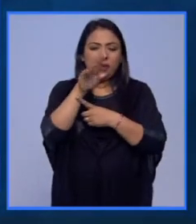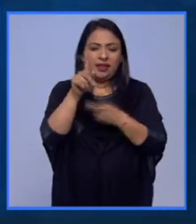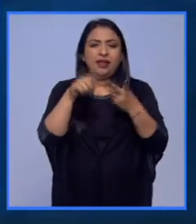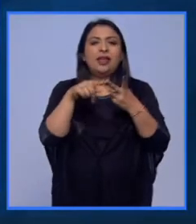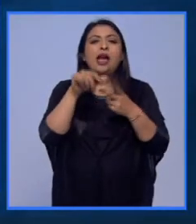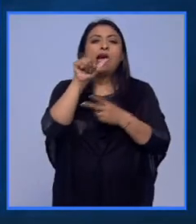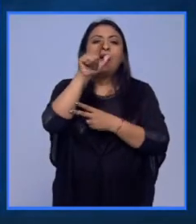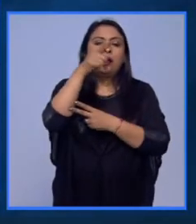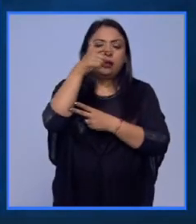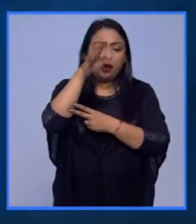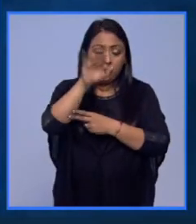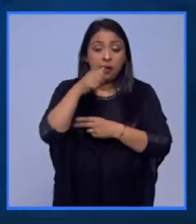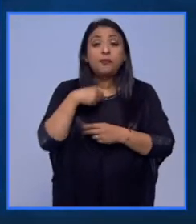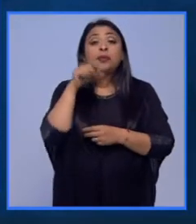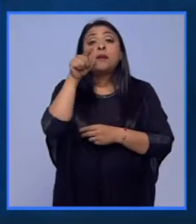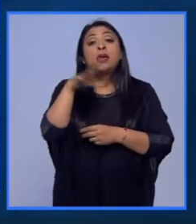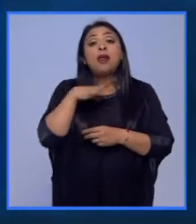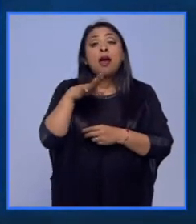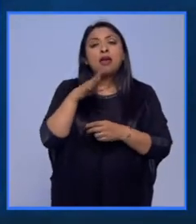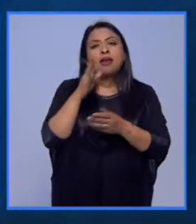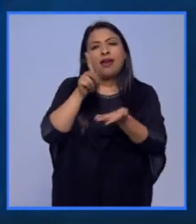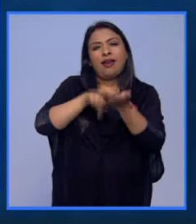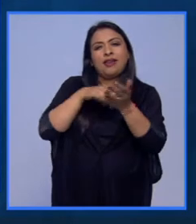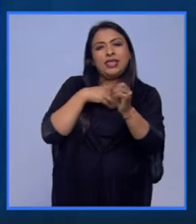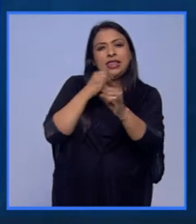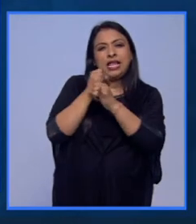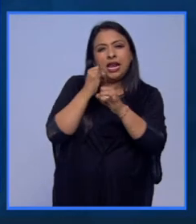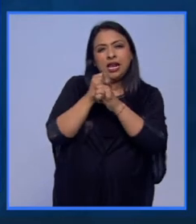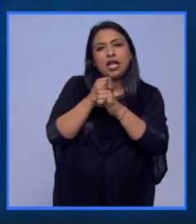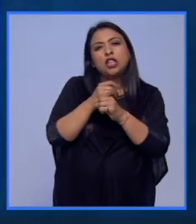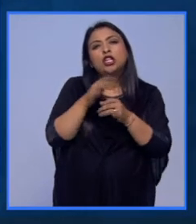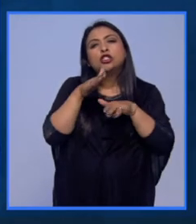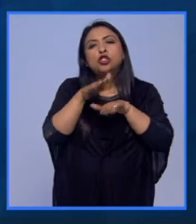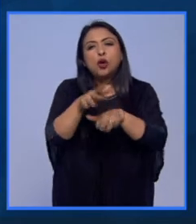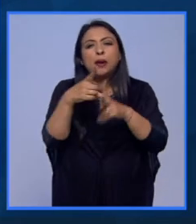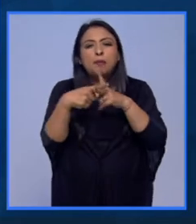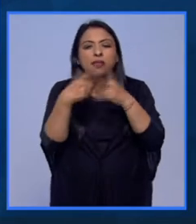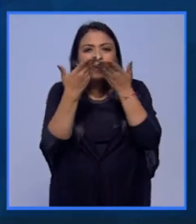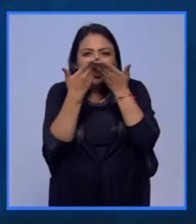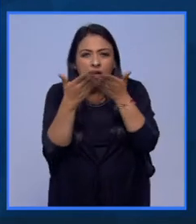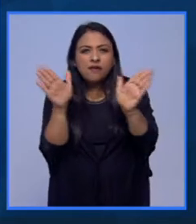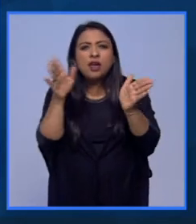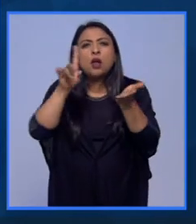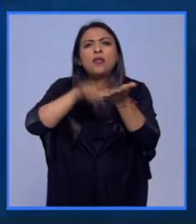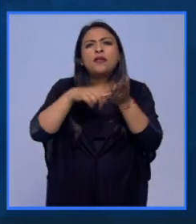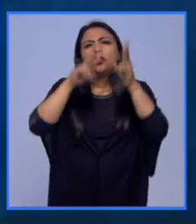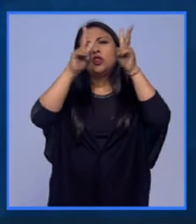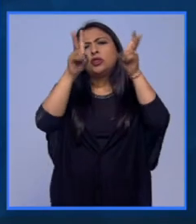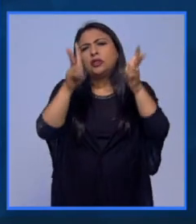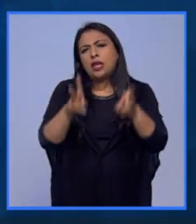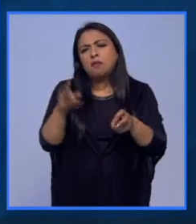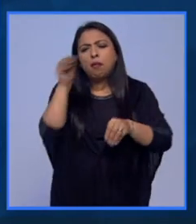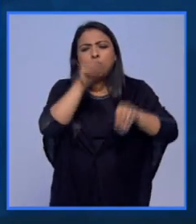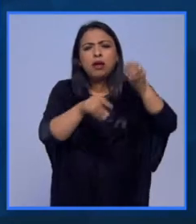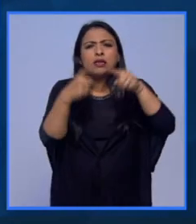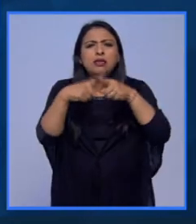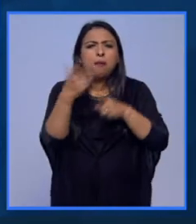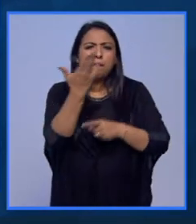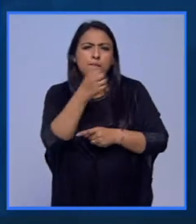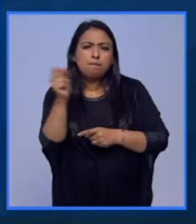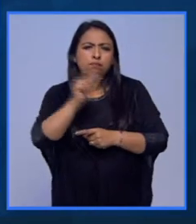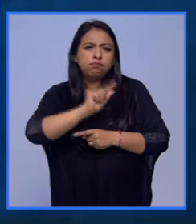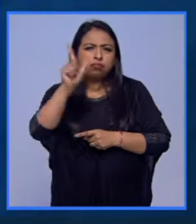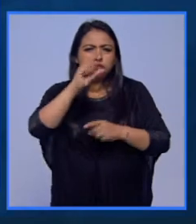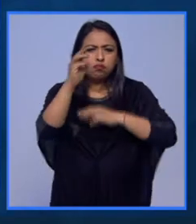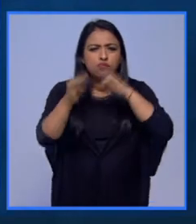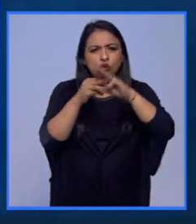álgebra, así como una plataforma digital dedicada a la matemática abierta, que alberga contenidos elaborados por expertos de diferentes partes